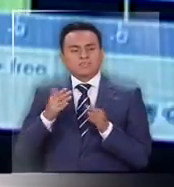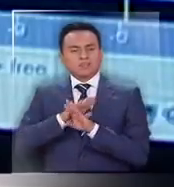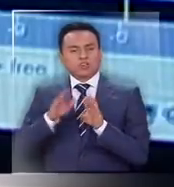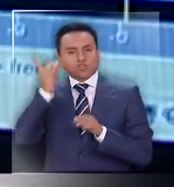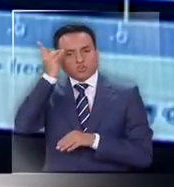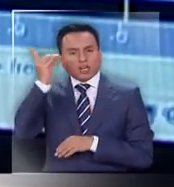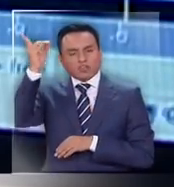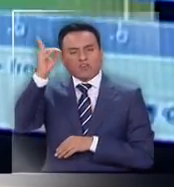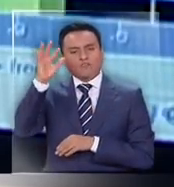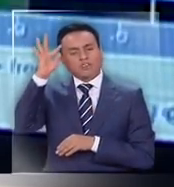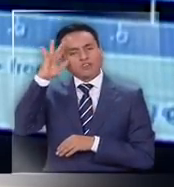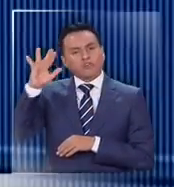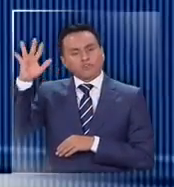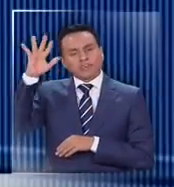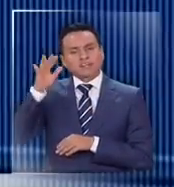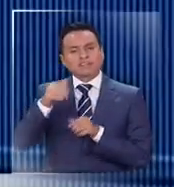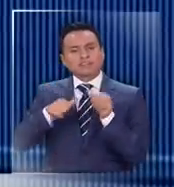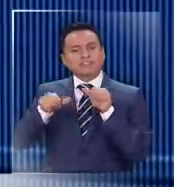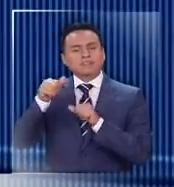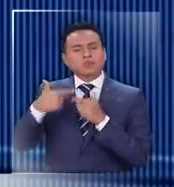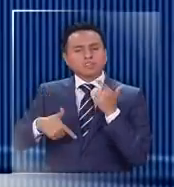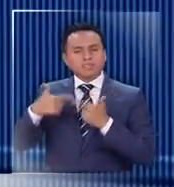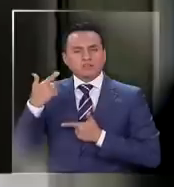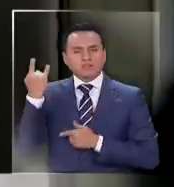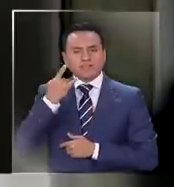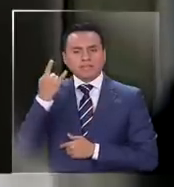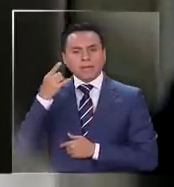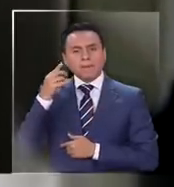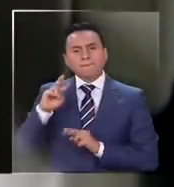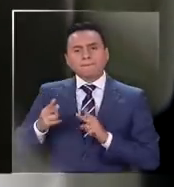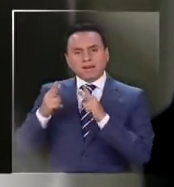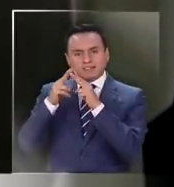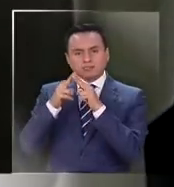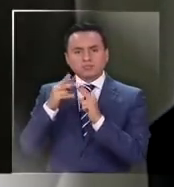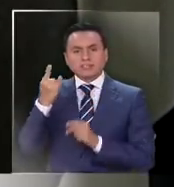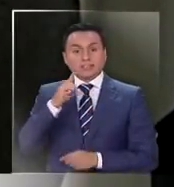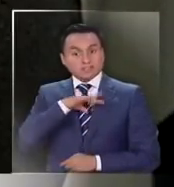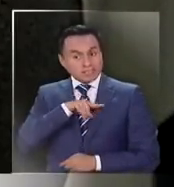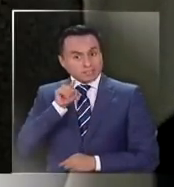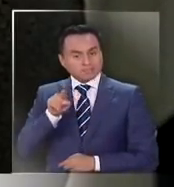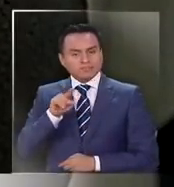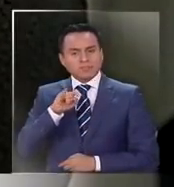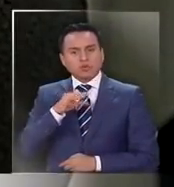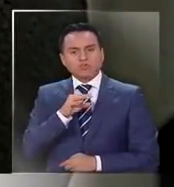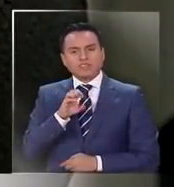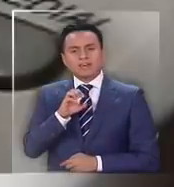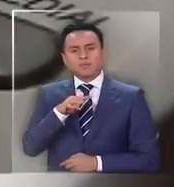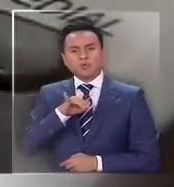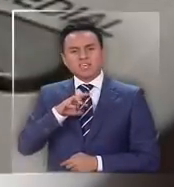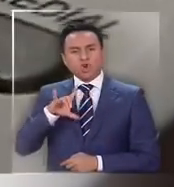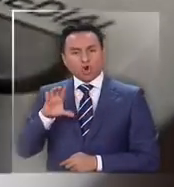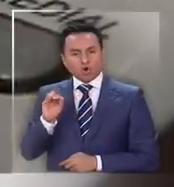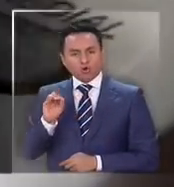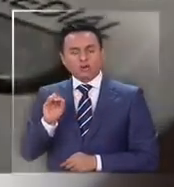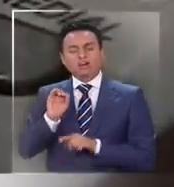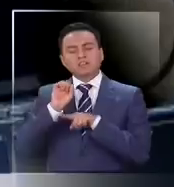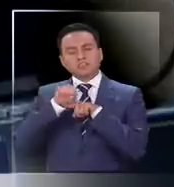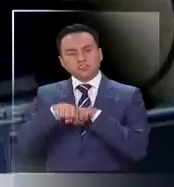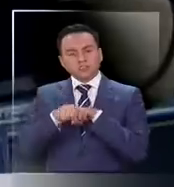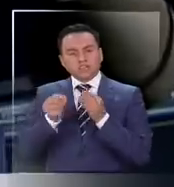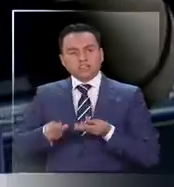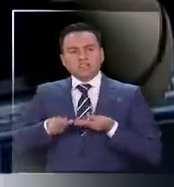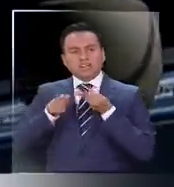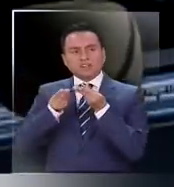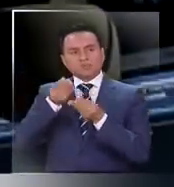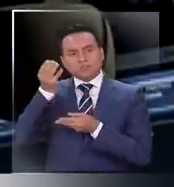doctorado en Filosofía y Ciencias Políticas en la Universidad de París y en la Universidad de Chile, José Andrés Murillo, accedió a entregar